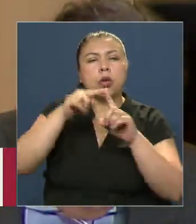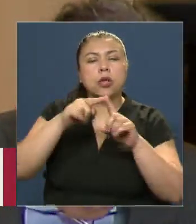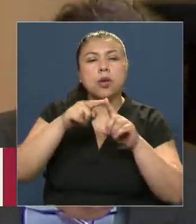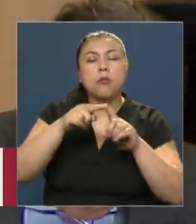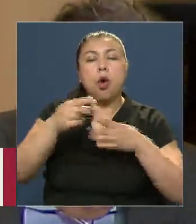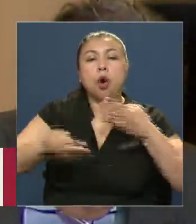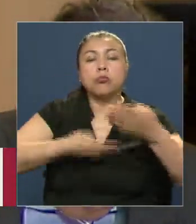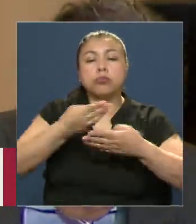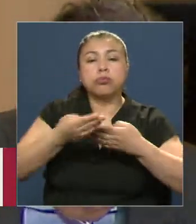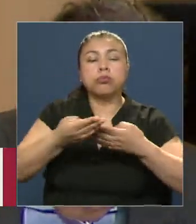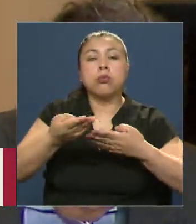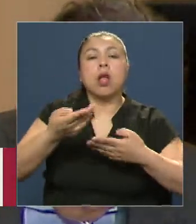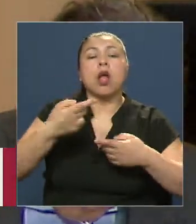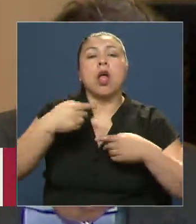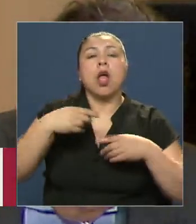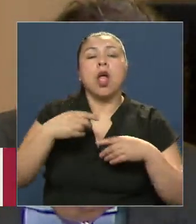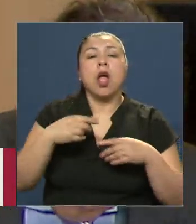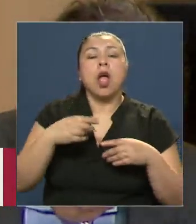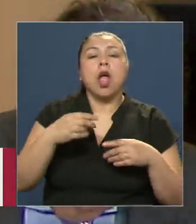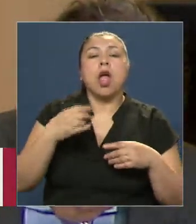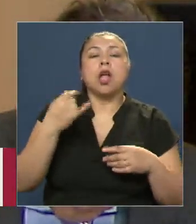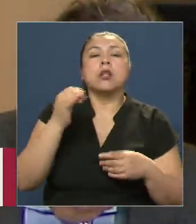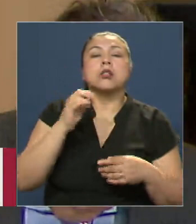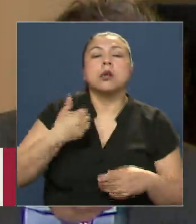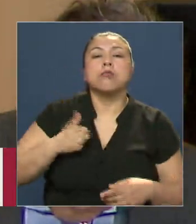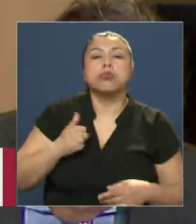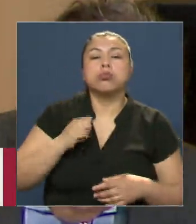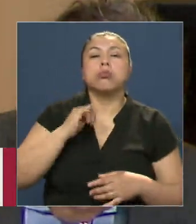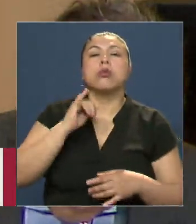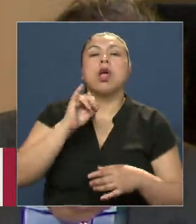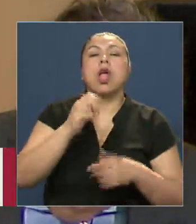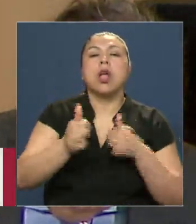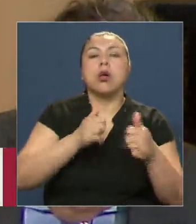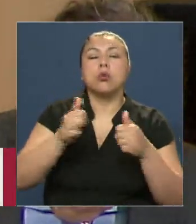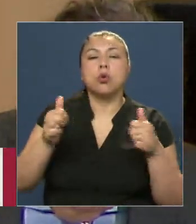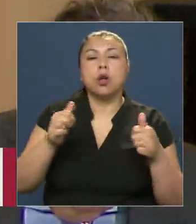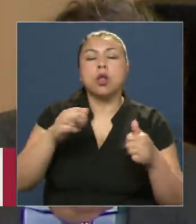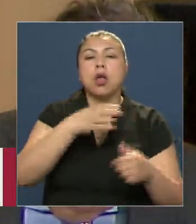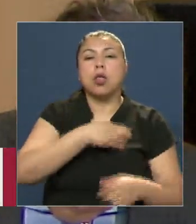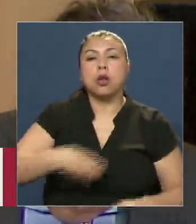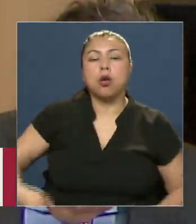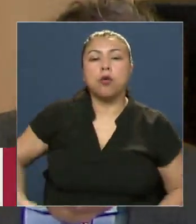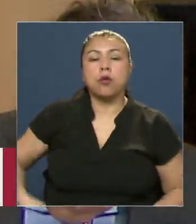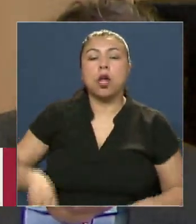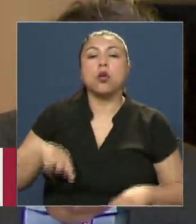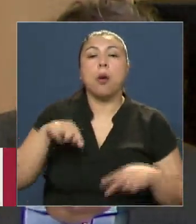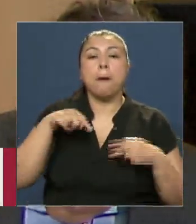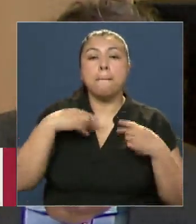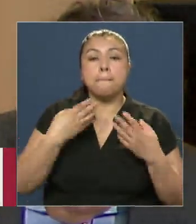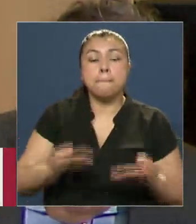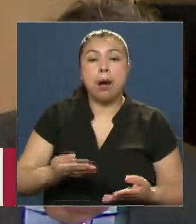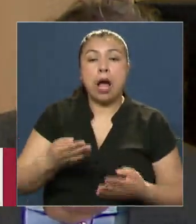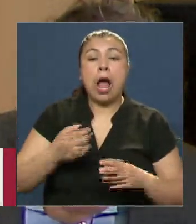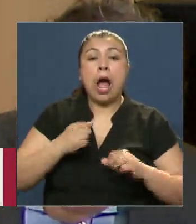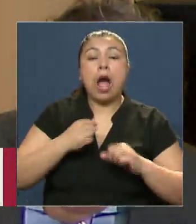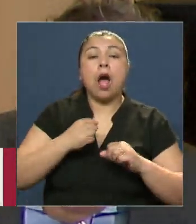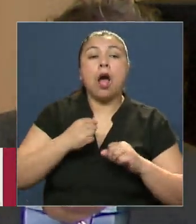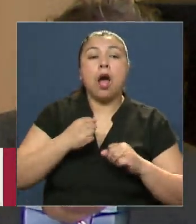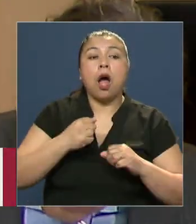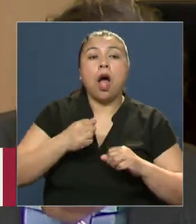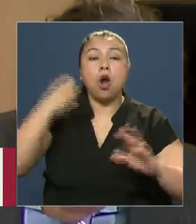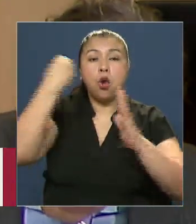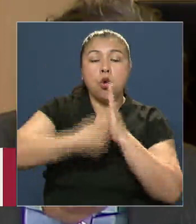cooperación recíproca entre unidades policiales y autoridades gubernamentales cuya actividad se destina a combatir